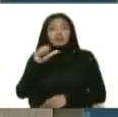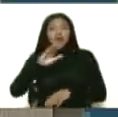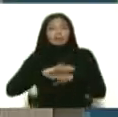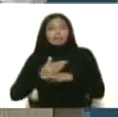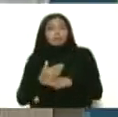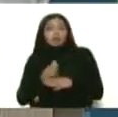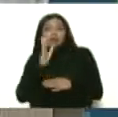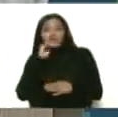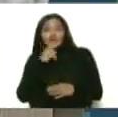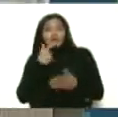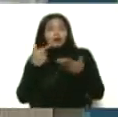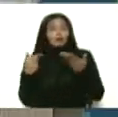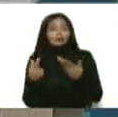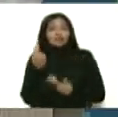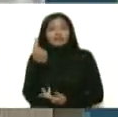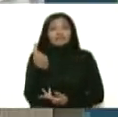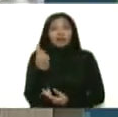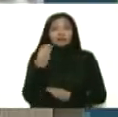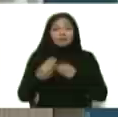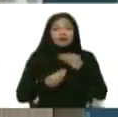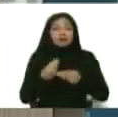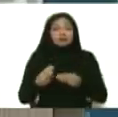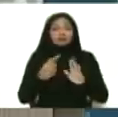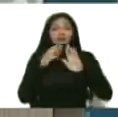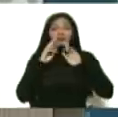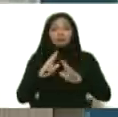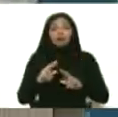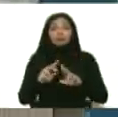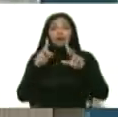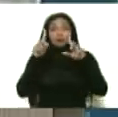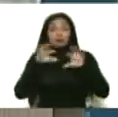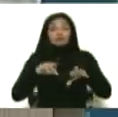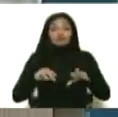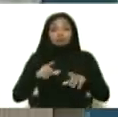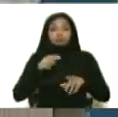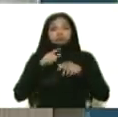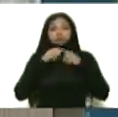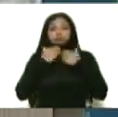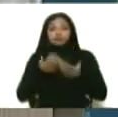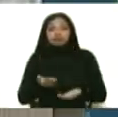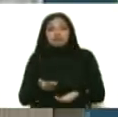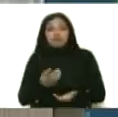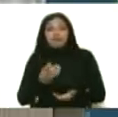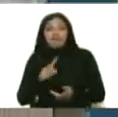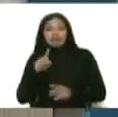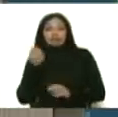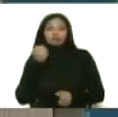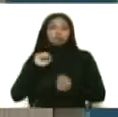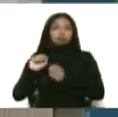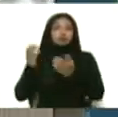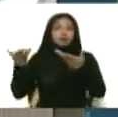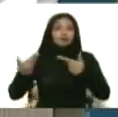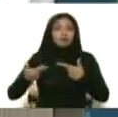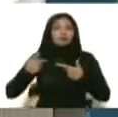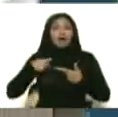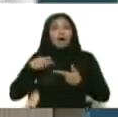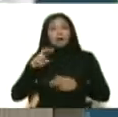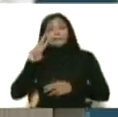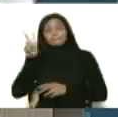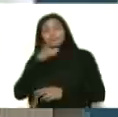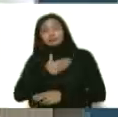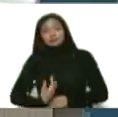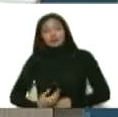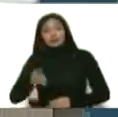sencillamente no cuentan con los equipos suficientes, una máquina se les dañó y además rechazaron la oferta que generosamente hiciera el